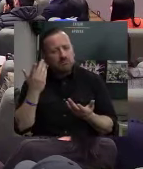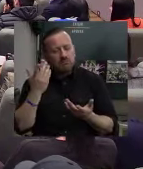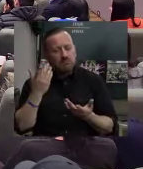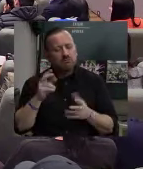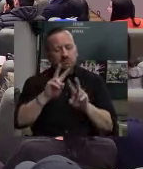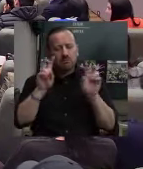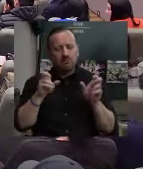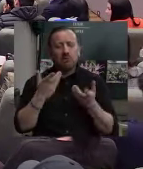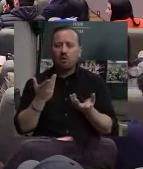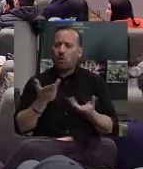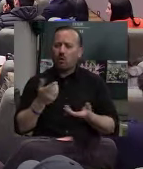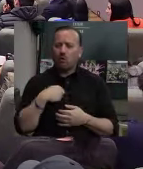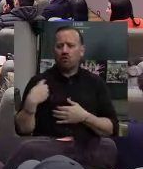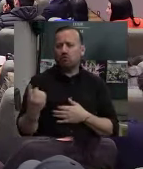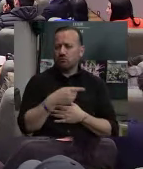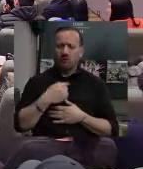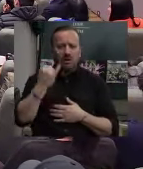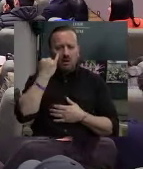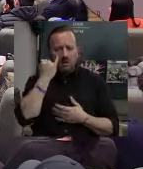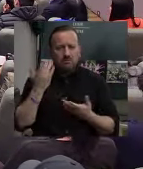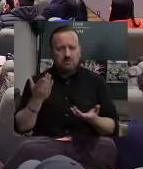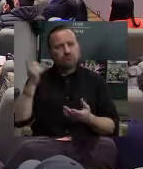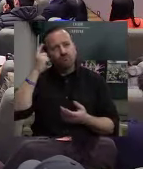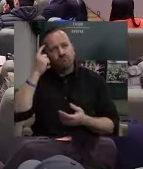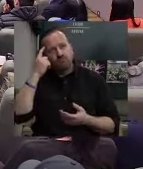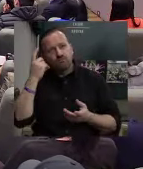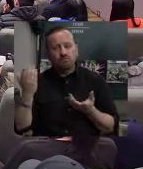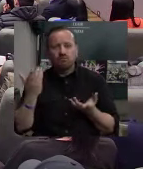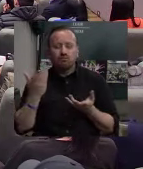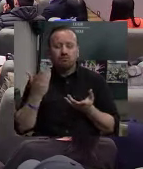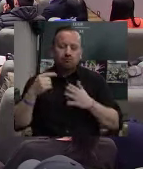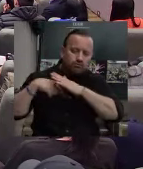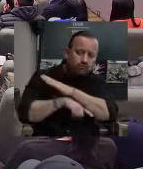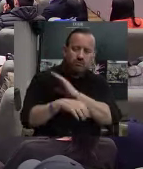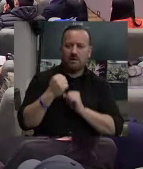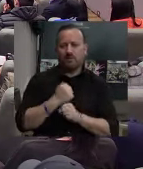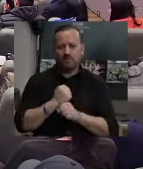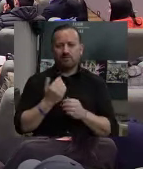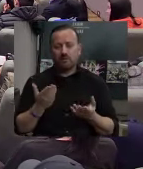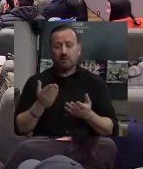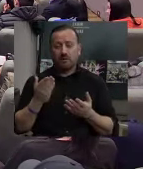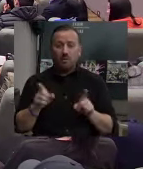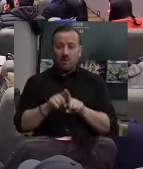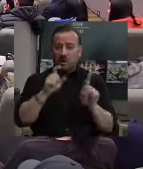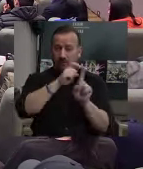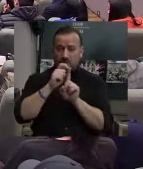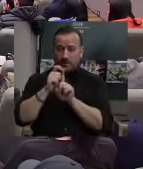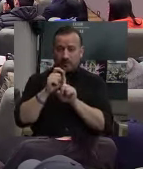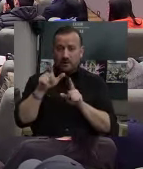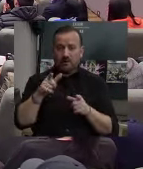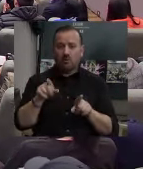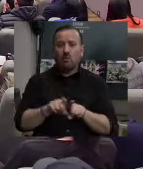propósito de esto y cóm nosotros como institución pretendemos eh abordarlos Como les digo hoy más que nunca estos conceptos no solo